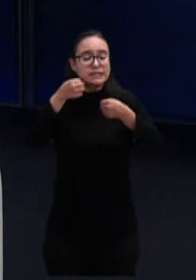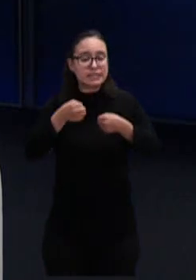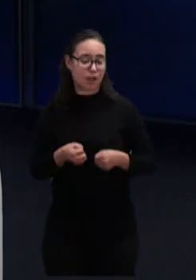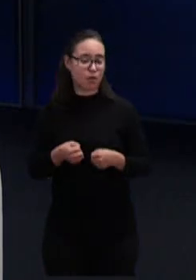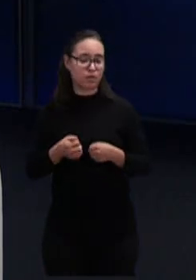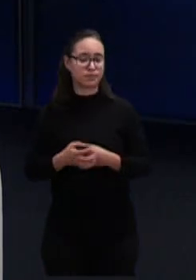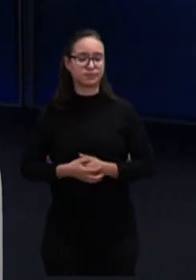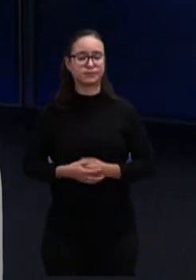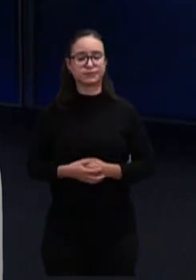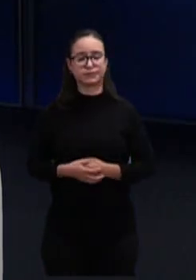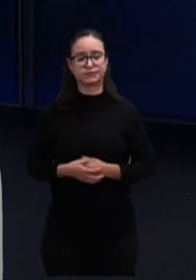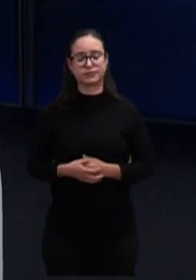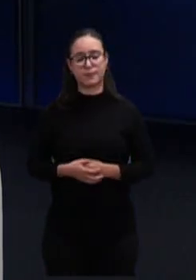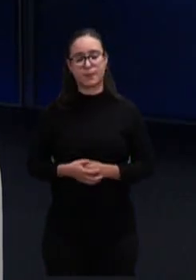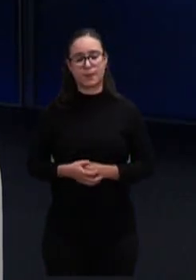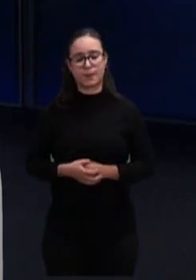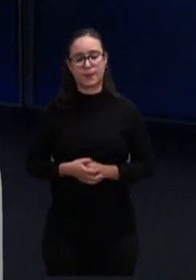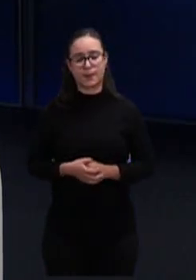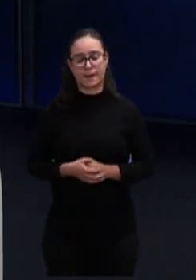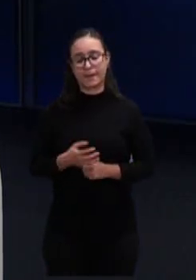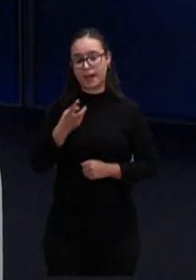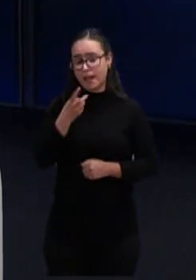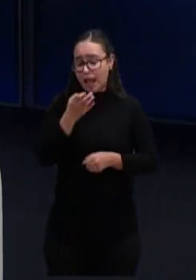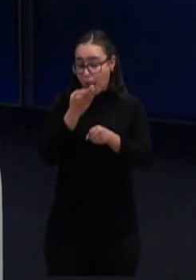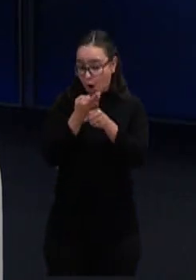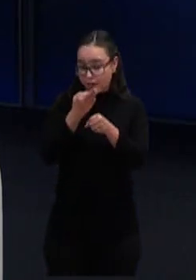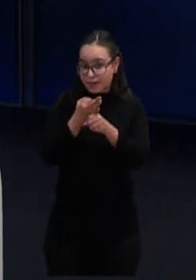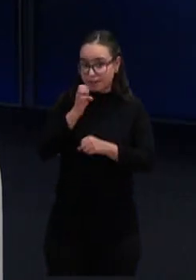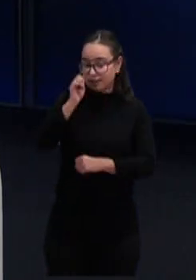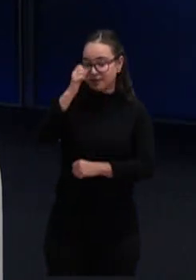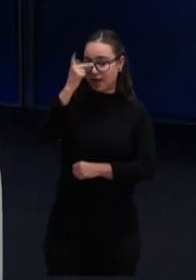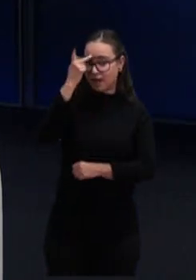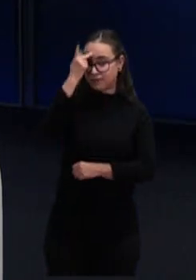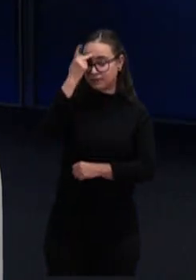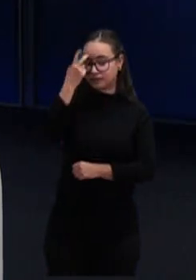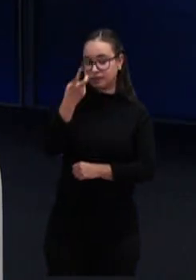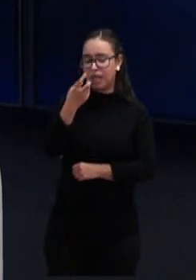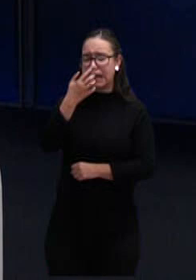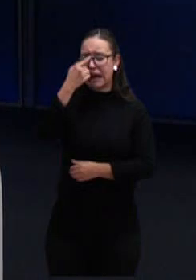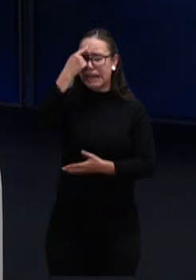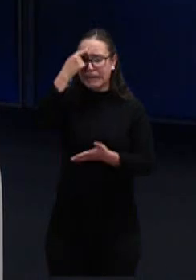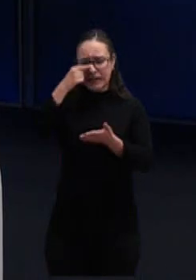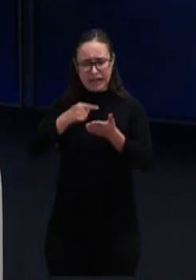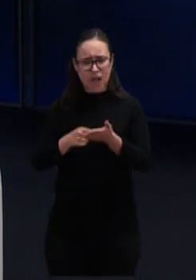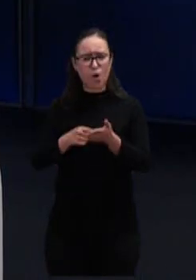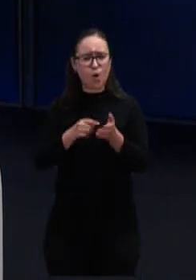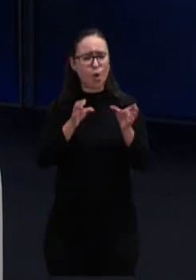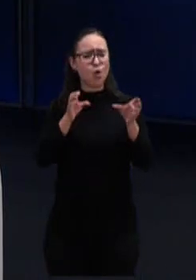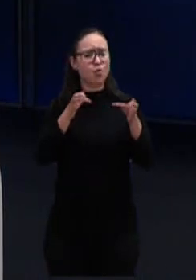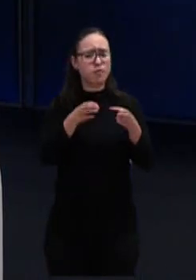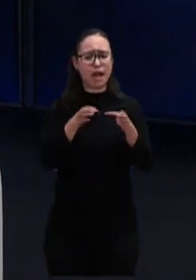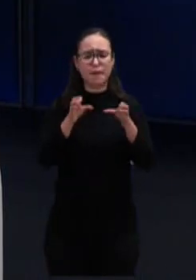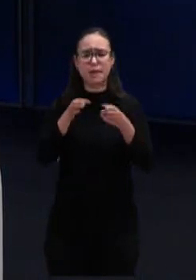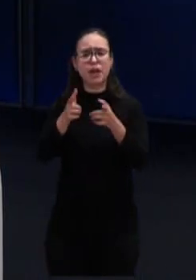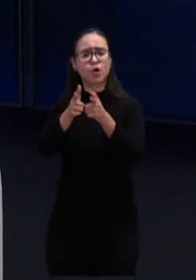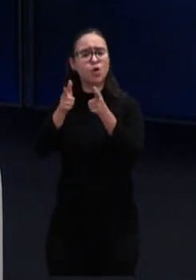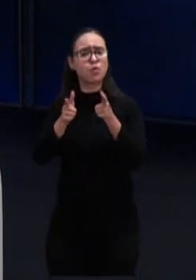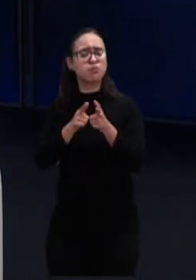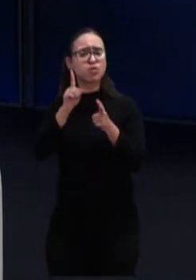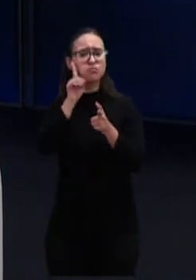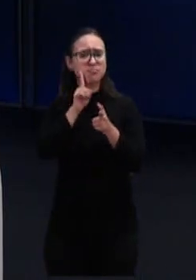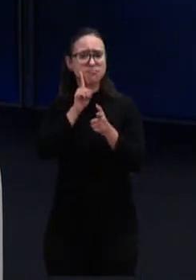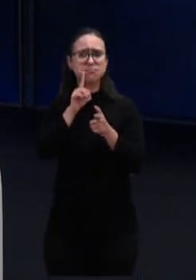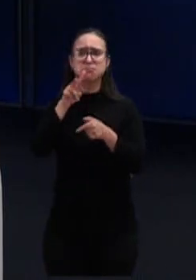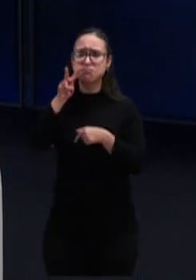esa parte que en este momento en san luís potosí creo que hay muchos grupos de mujeres muy valiosos como